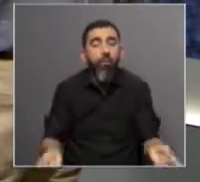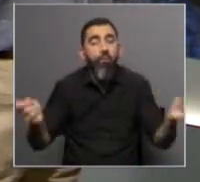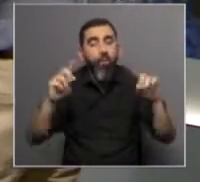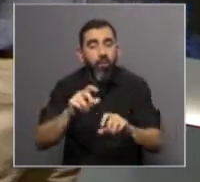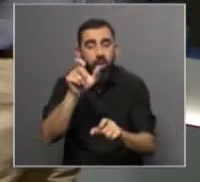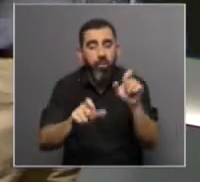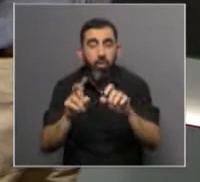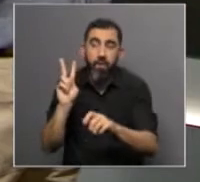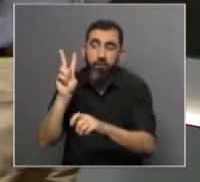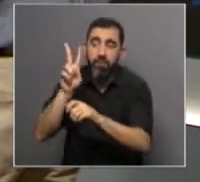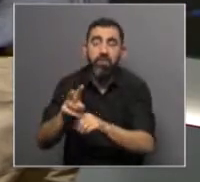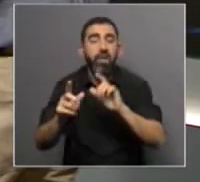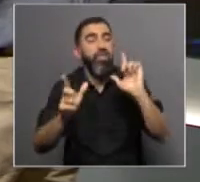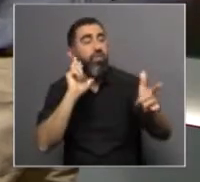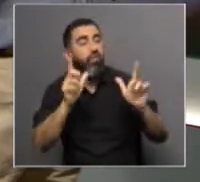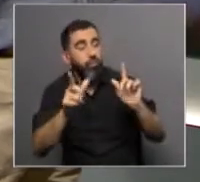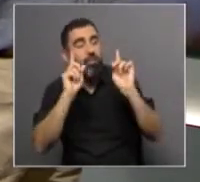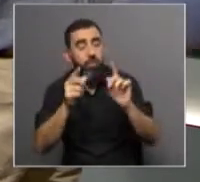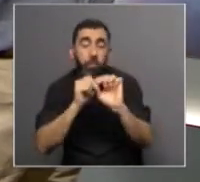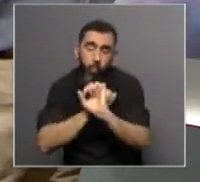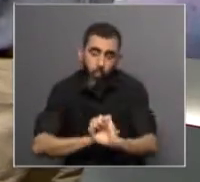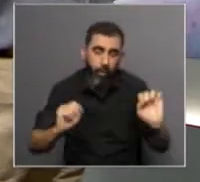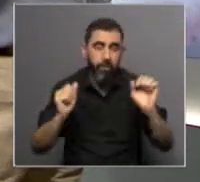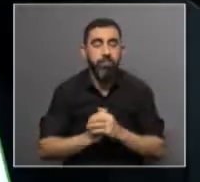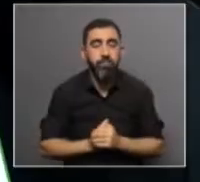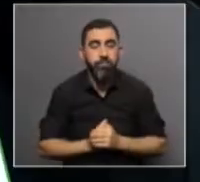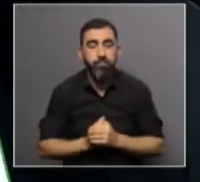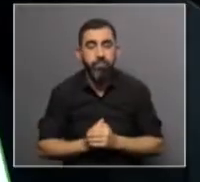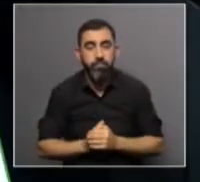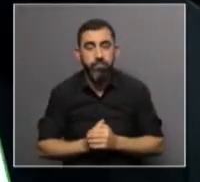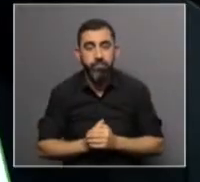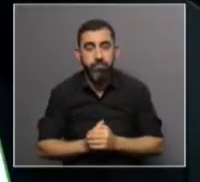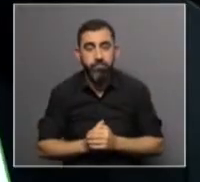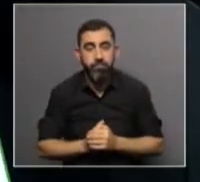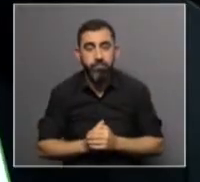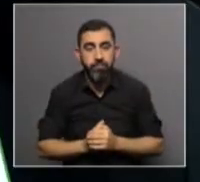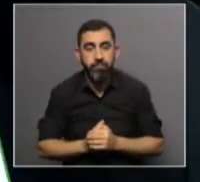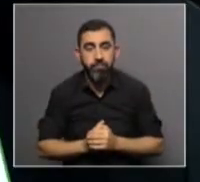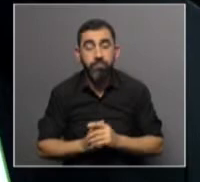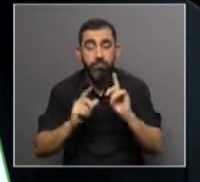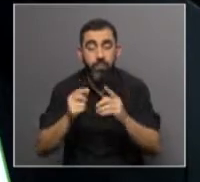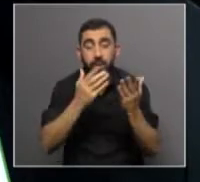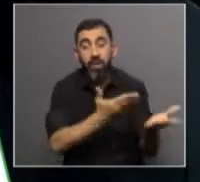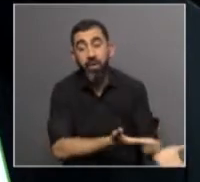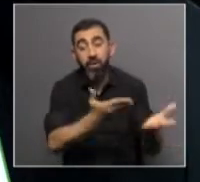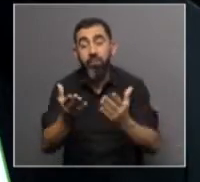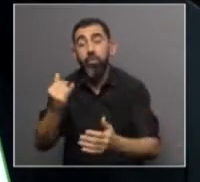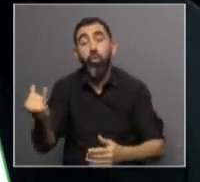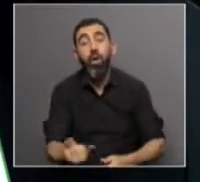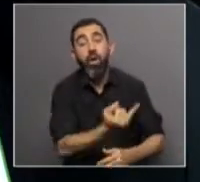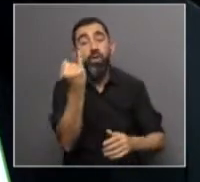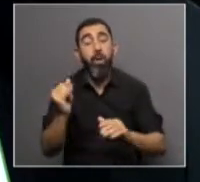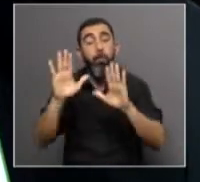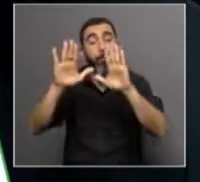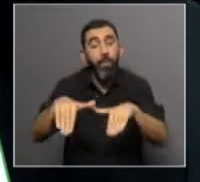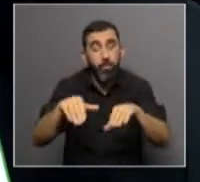gente pueda volver a disfrutar este material tan interesante. Justamente con eso te quería despedir, Richard, invitando a la gente, si el Día del Patrimonio